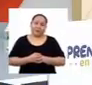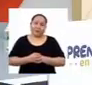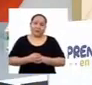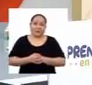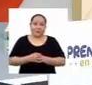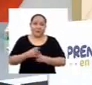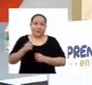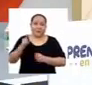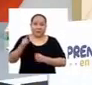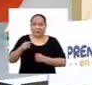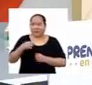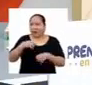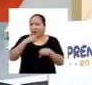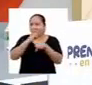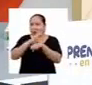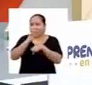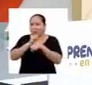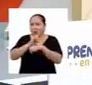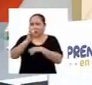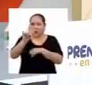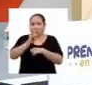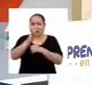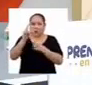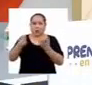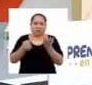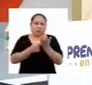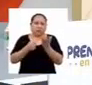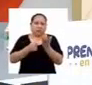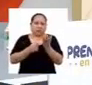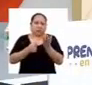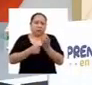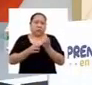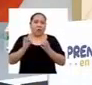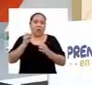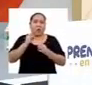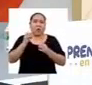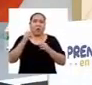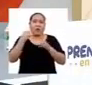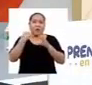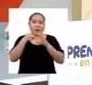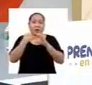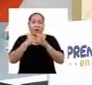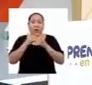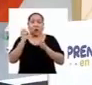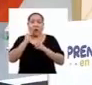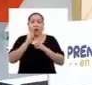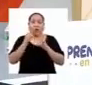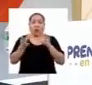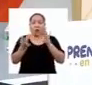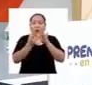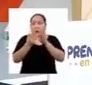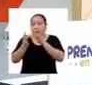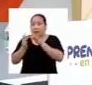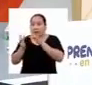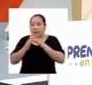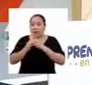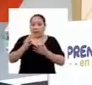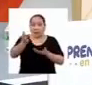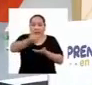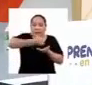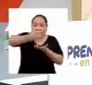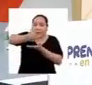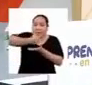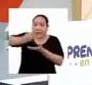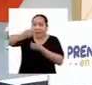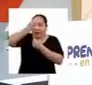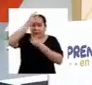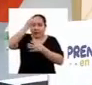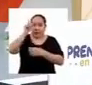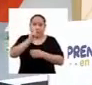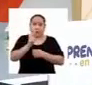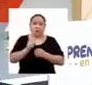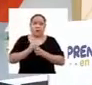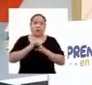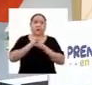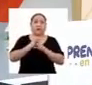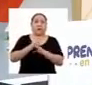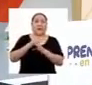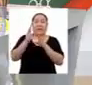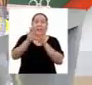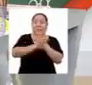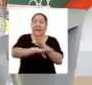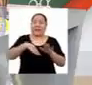Te sugiero utilizar tus herramientas tecnológicas o las redes sociales para recoger la información. ya que debes evitar salir de